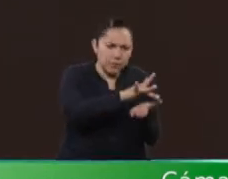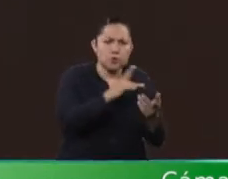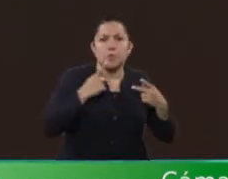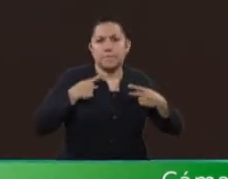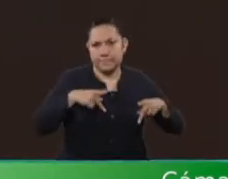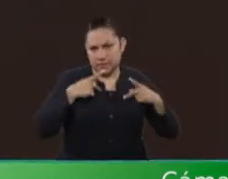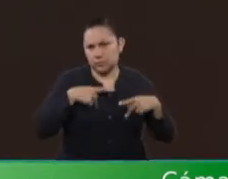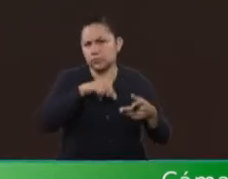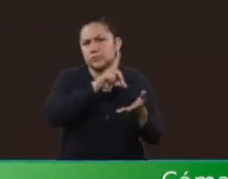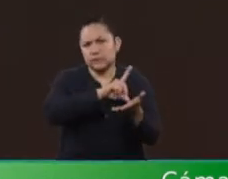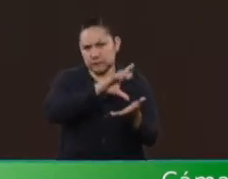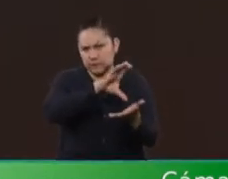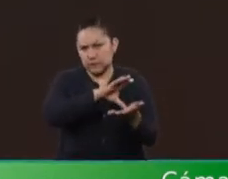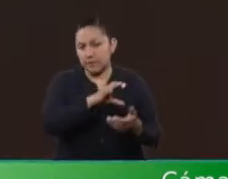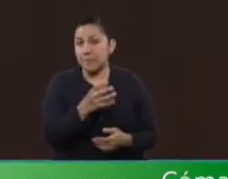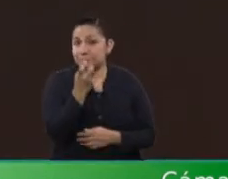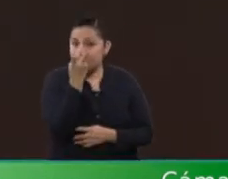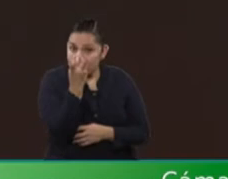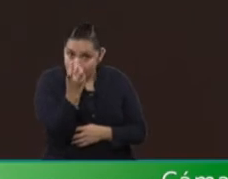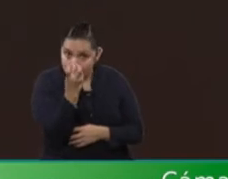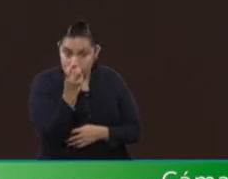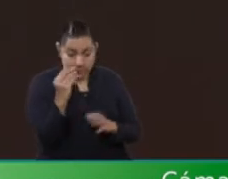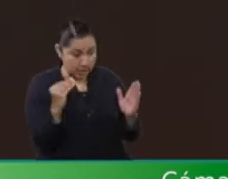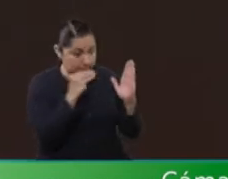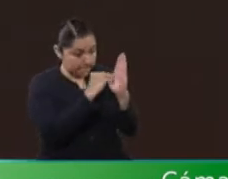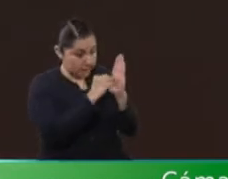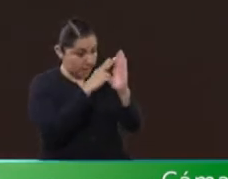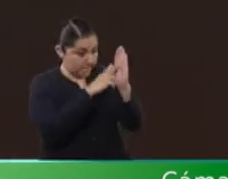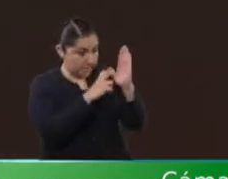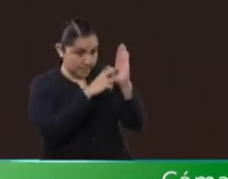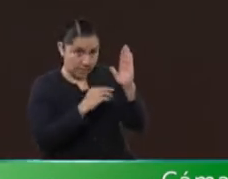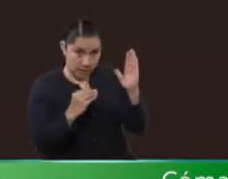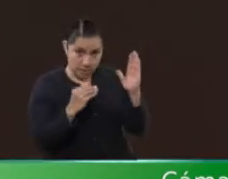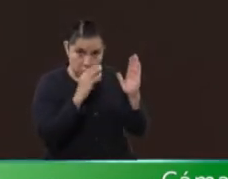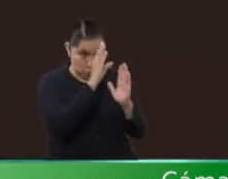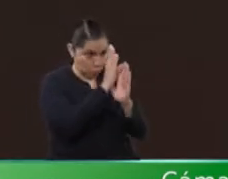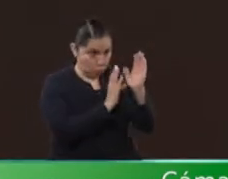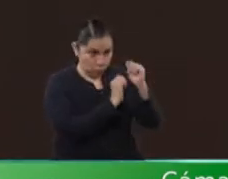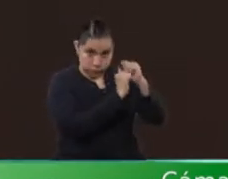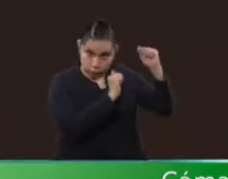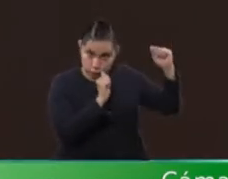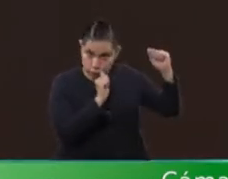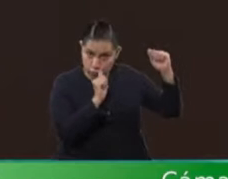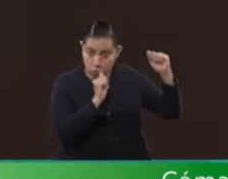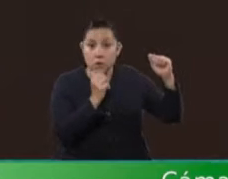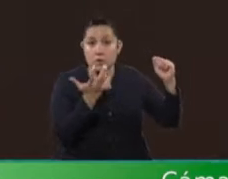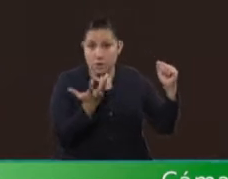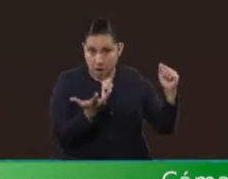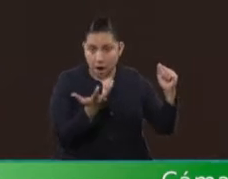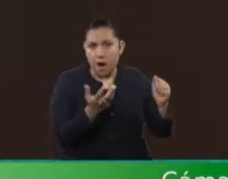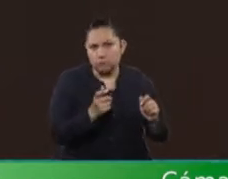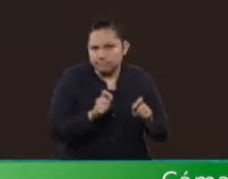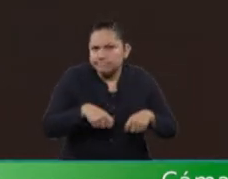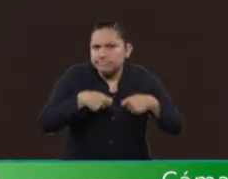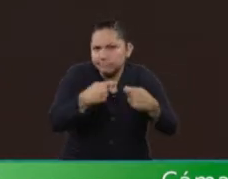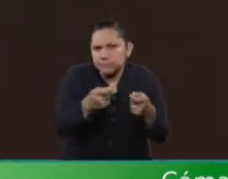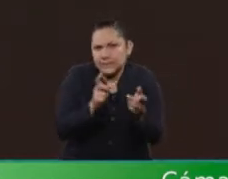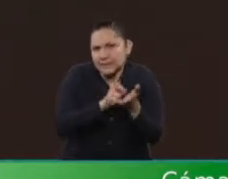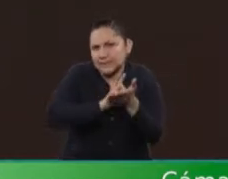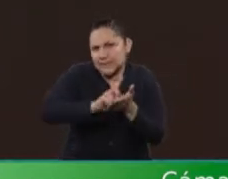Es un derecho que vamos a garantizar a nivel constitucional, un derecho universal en este